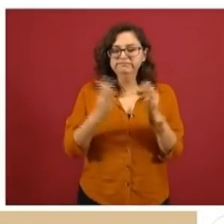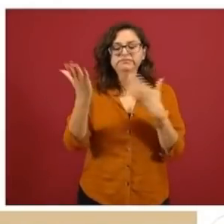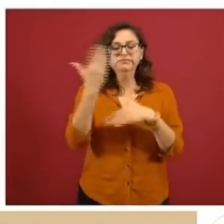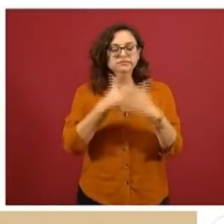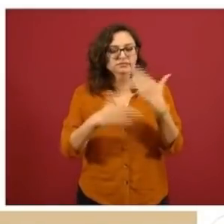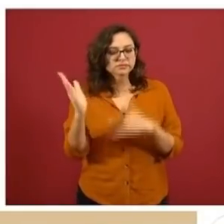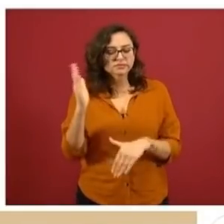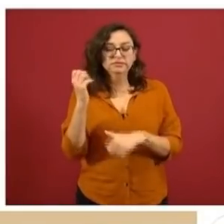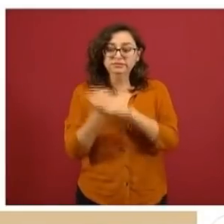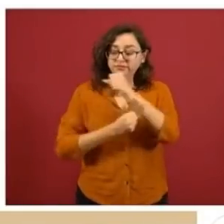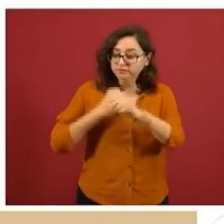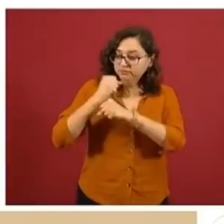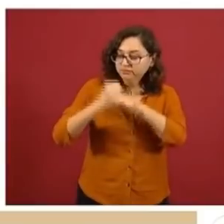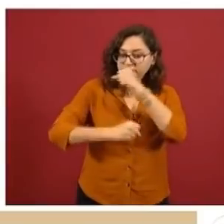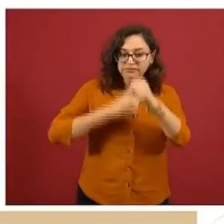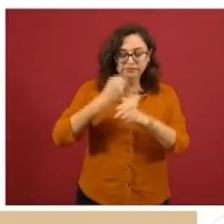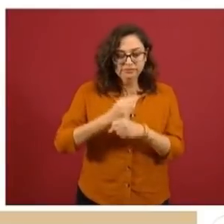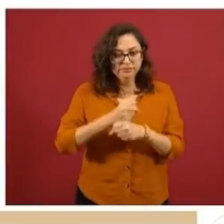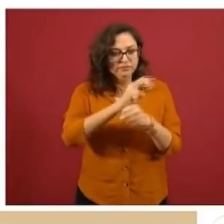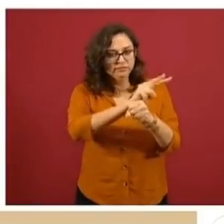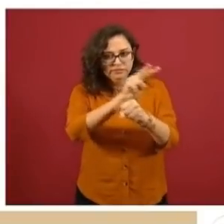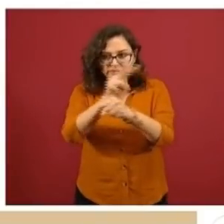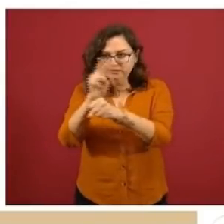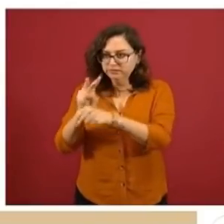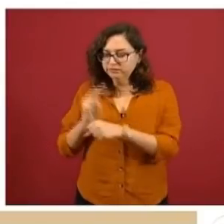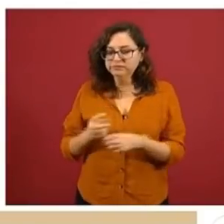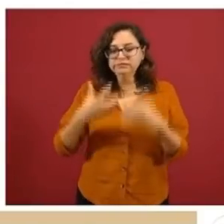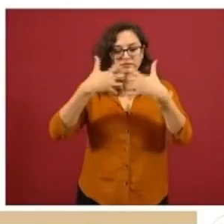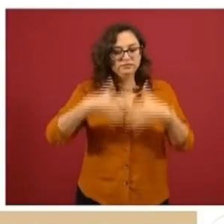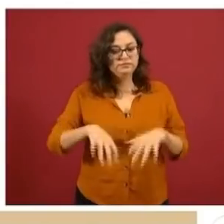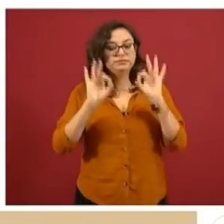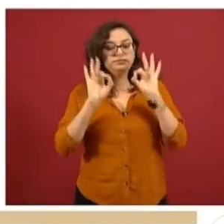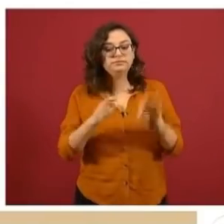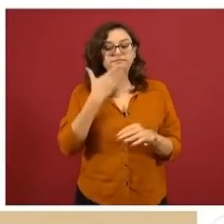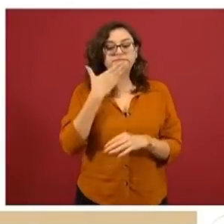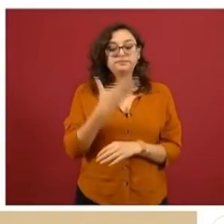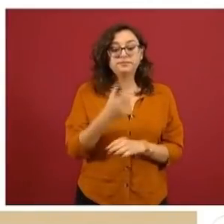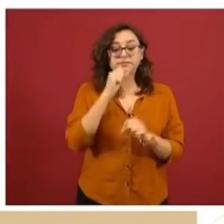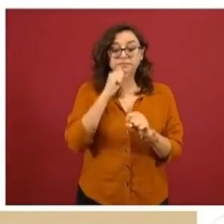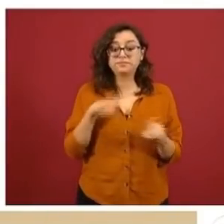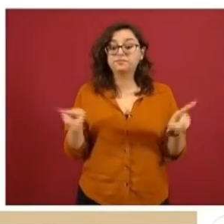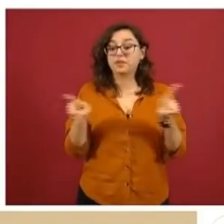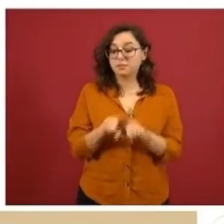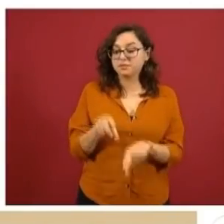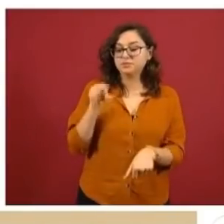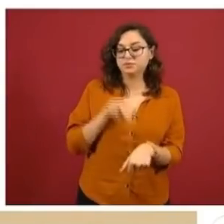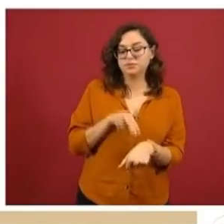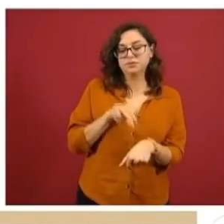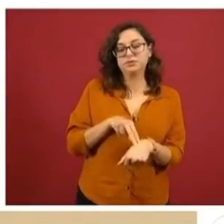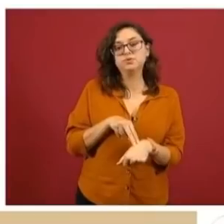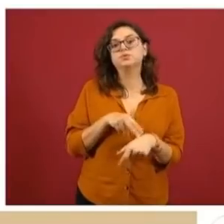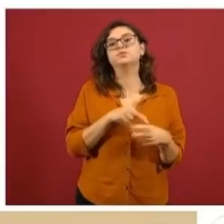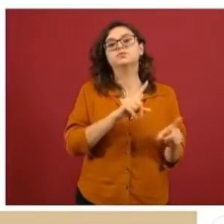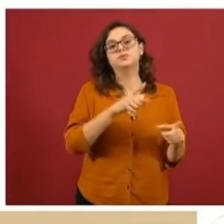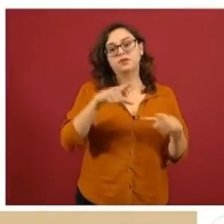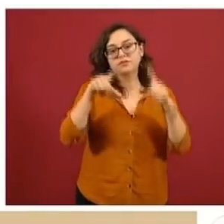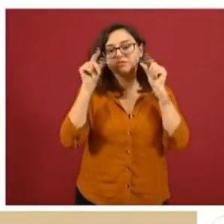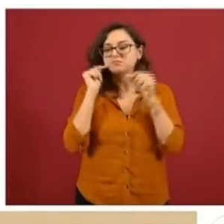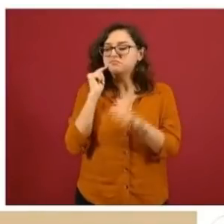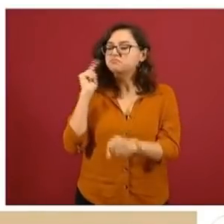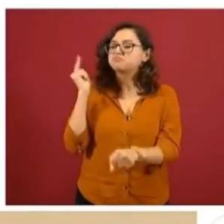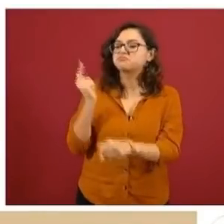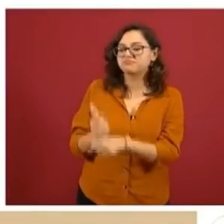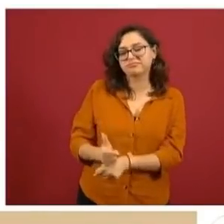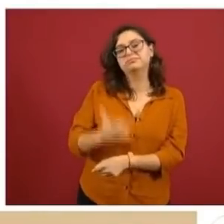tiene décadas funcionando en nuestro país, y nuestro personal de salud conoce la enfermedad, la puede